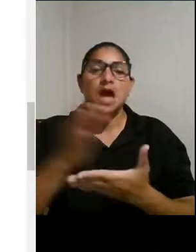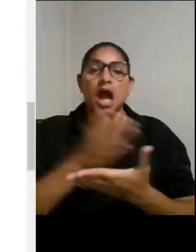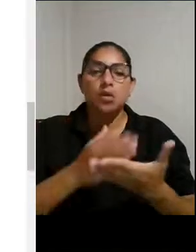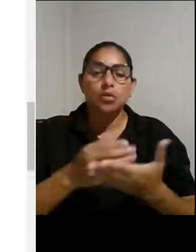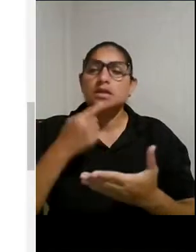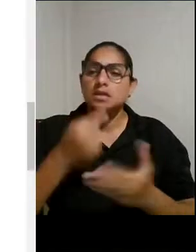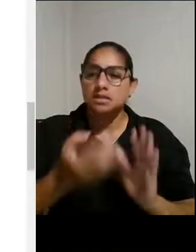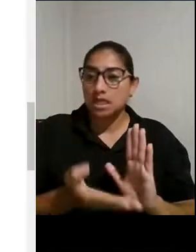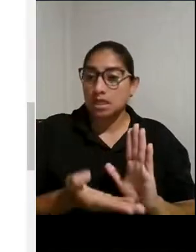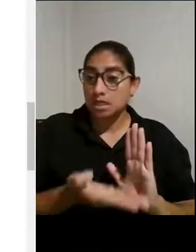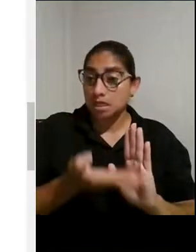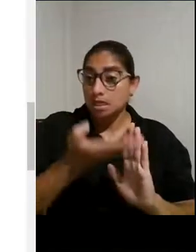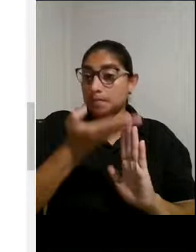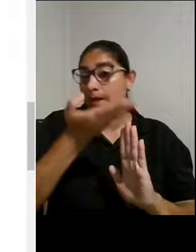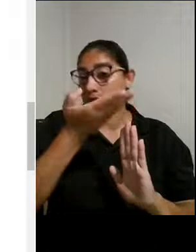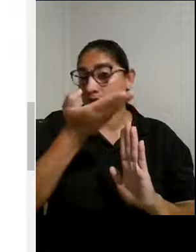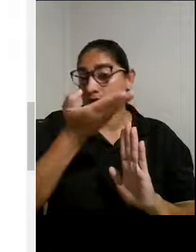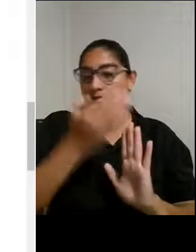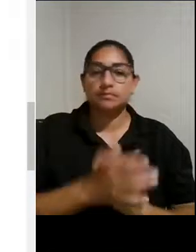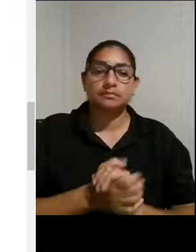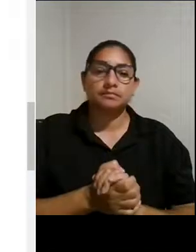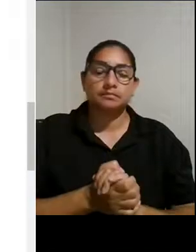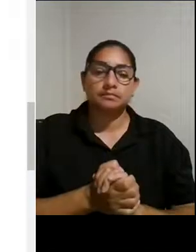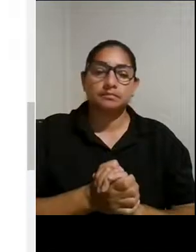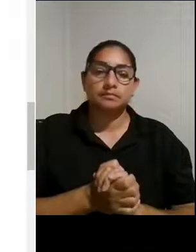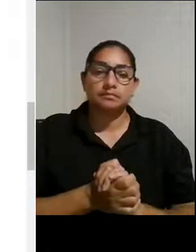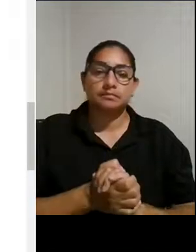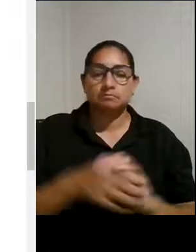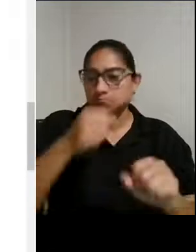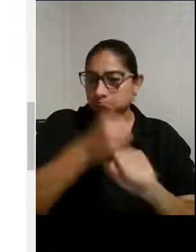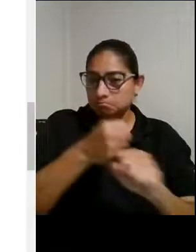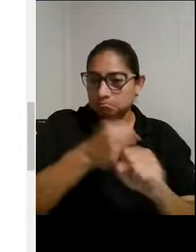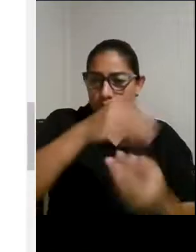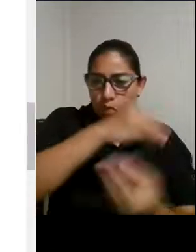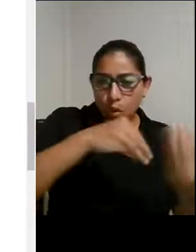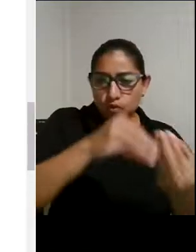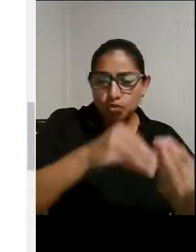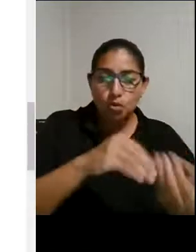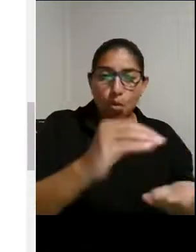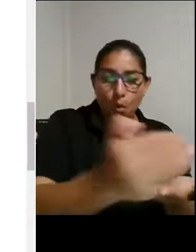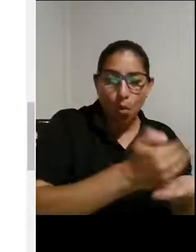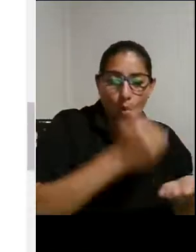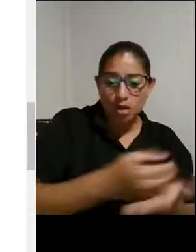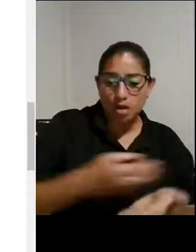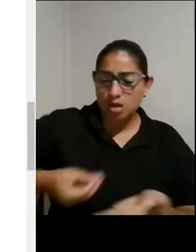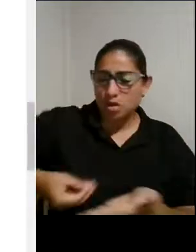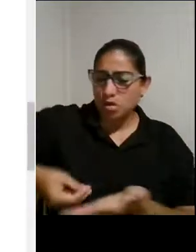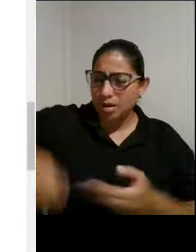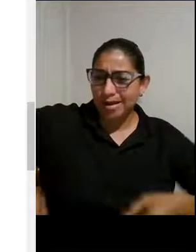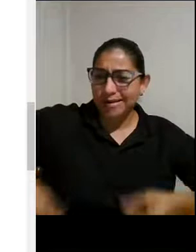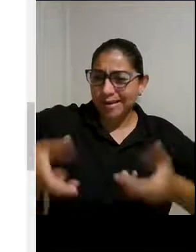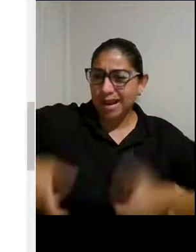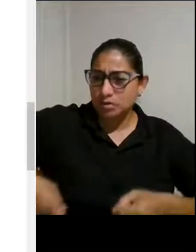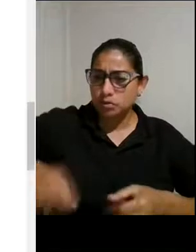incrementos, por ejemplo, en la producción, en los ingresos, en los costos o utilidades,